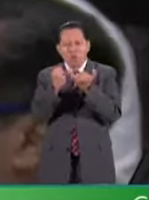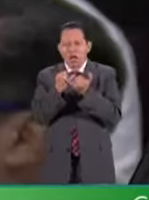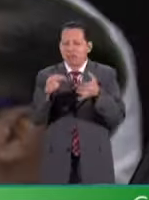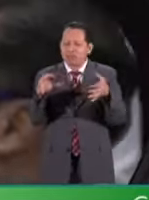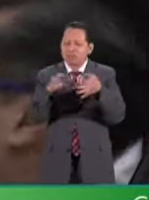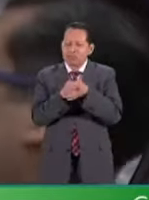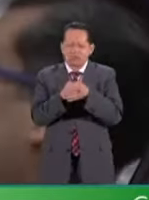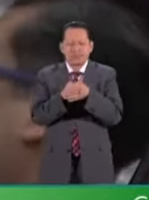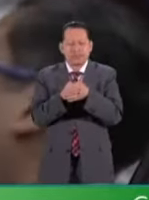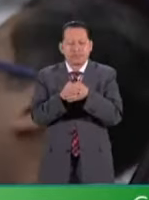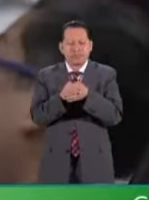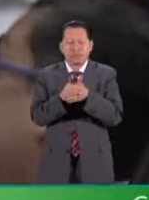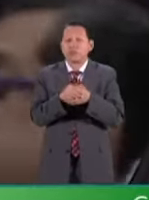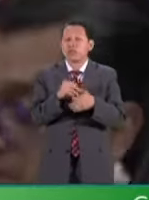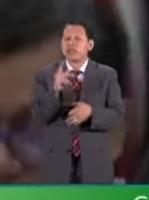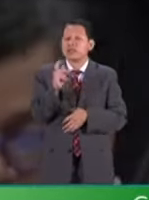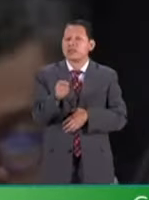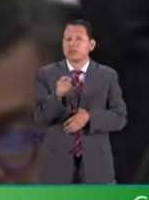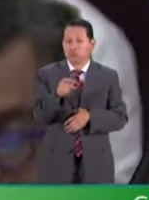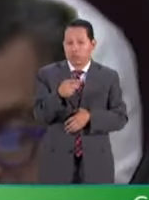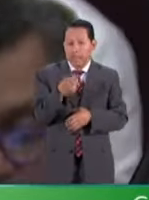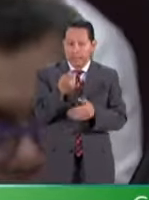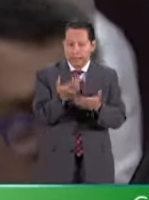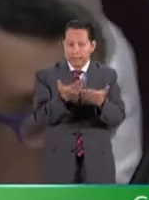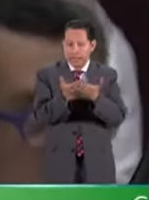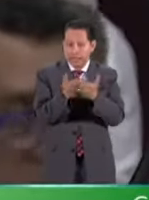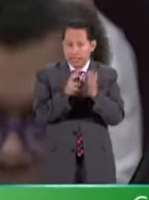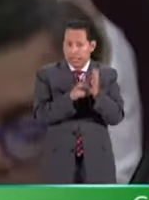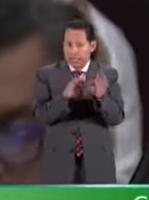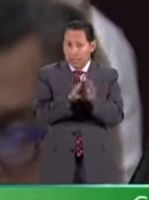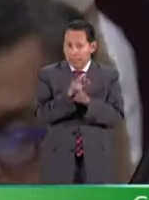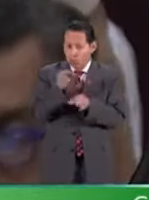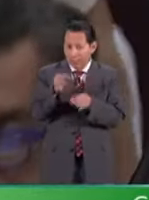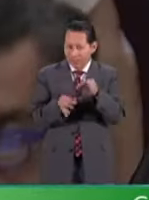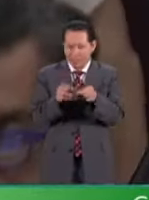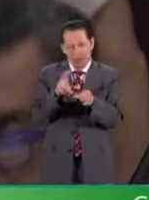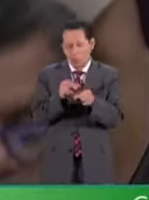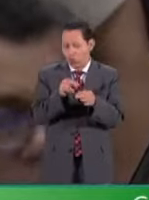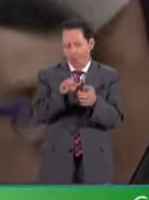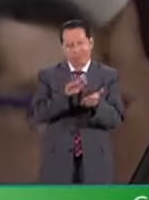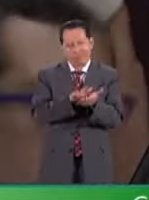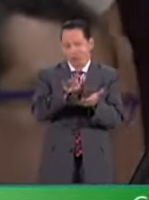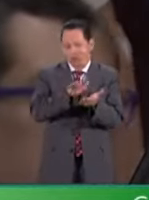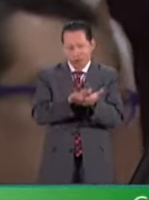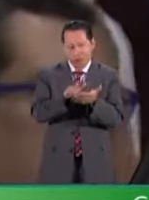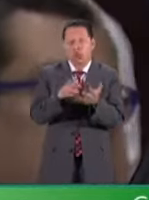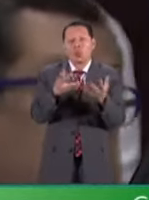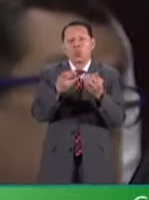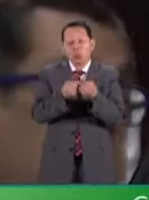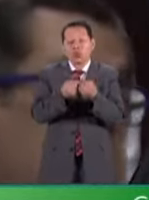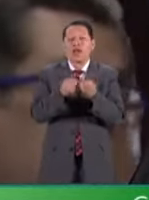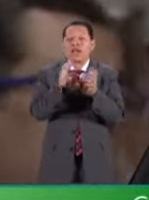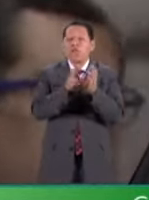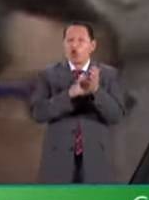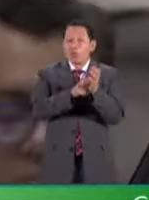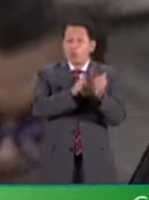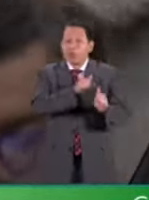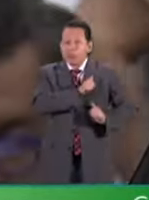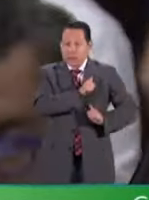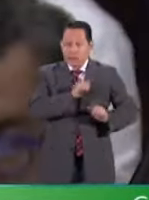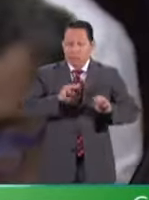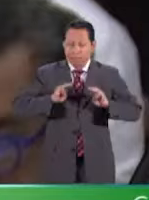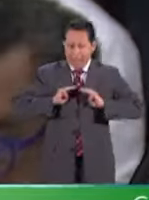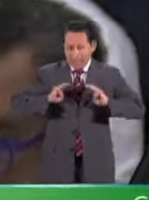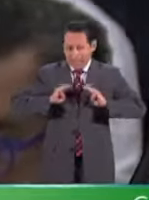nuestro país y no acompañaremos esta reforma judicial que en conjunto con la reforma militar y la eliminación de los